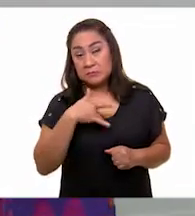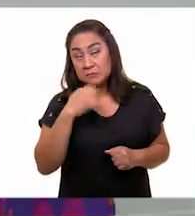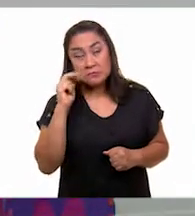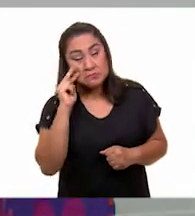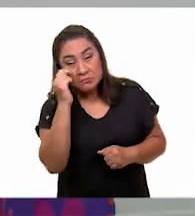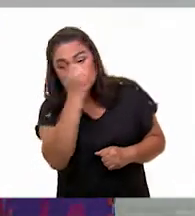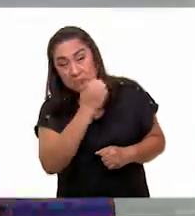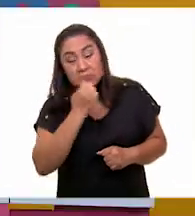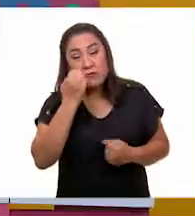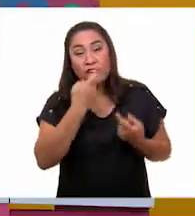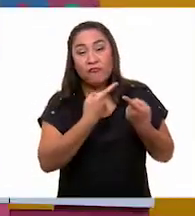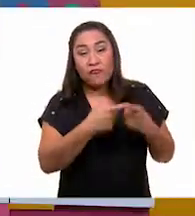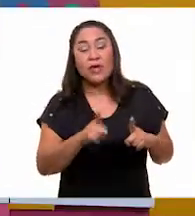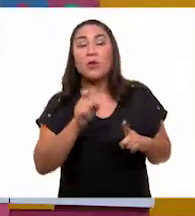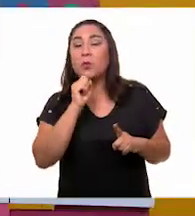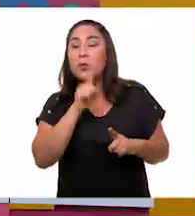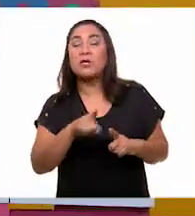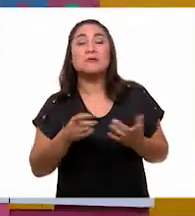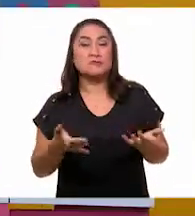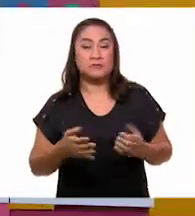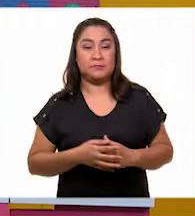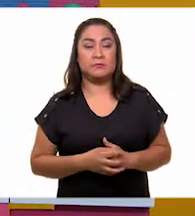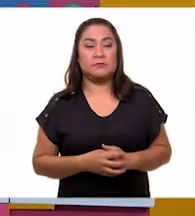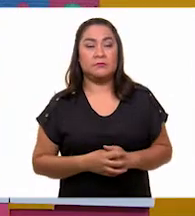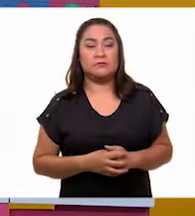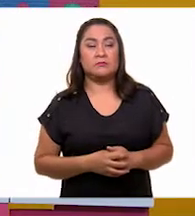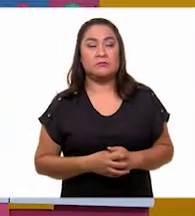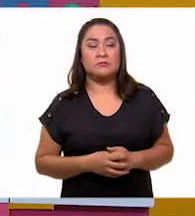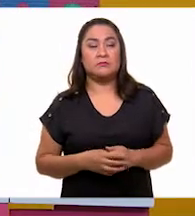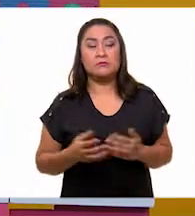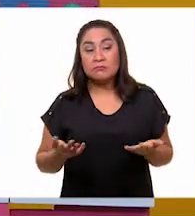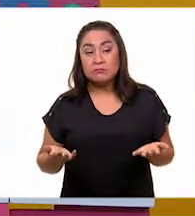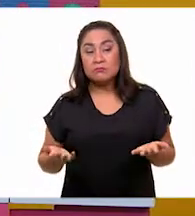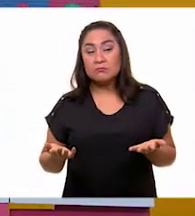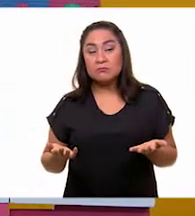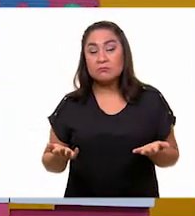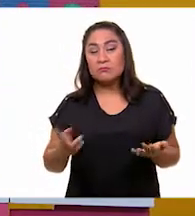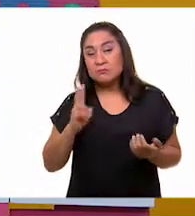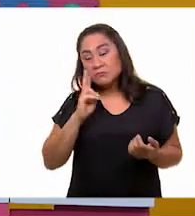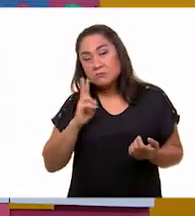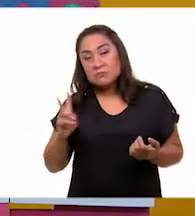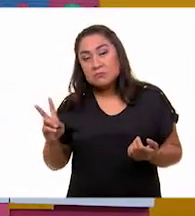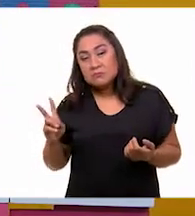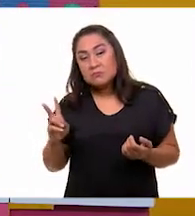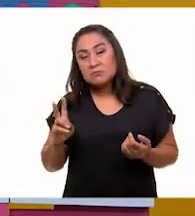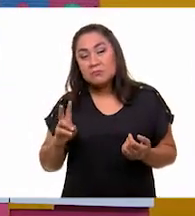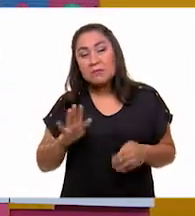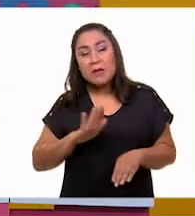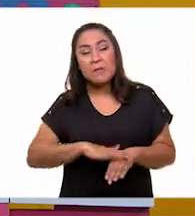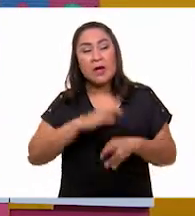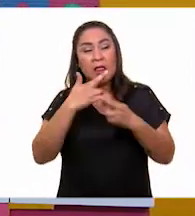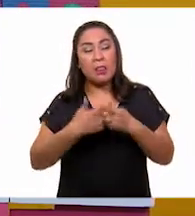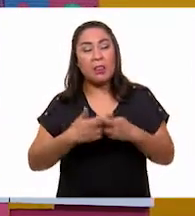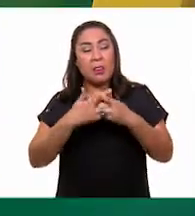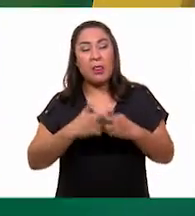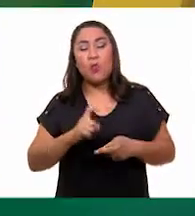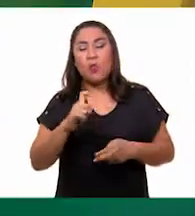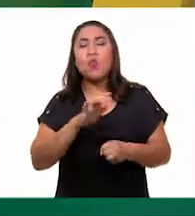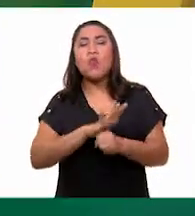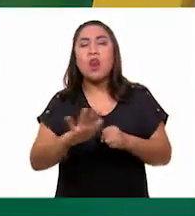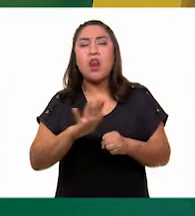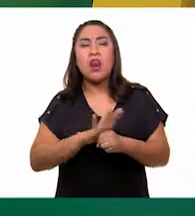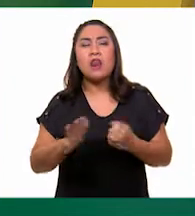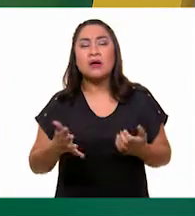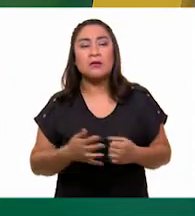ahí. Listo. ¿Qué fue lo que pasó? ¿Cuál es la botella que tiene ahora más cantidad de agua? Pues creo que